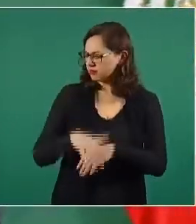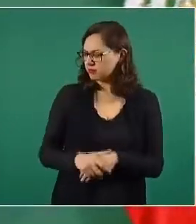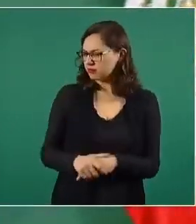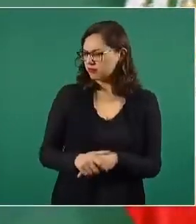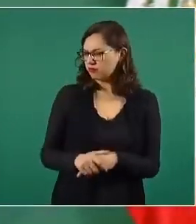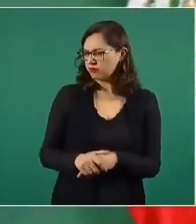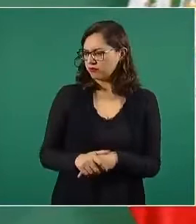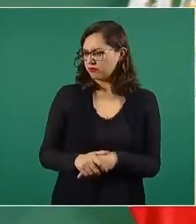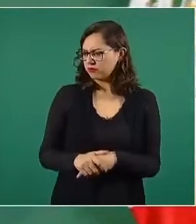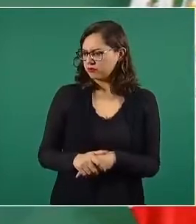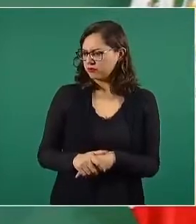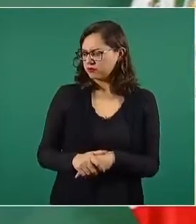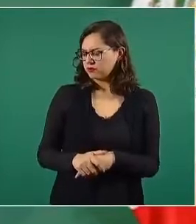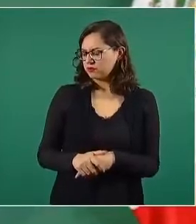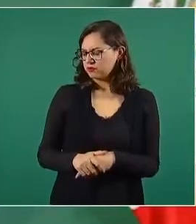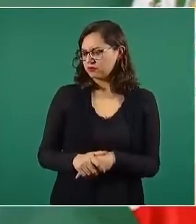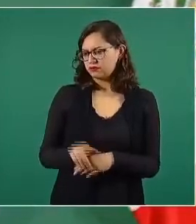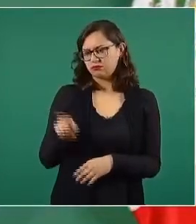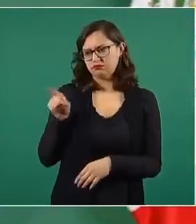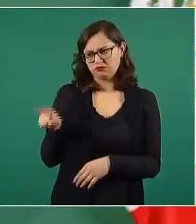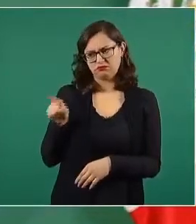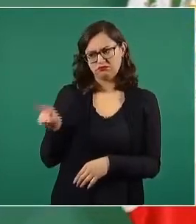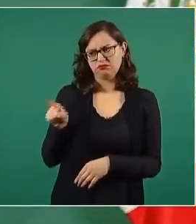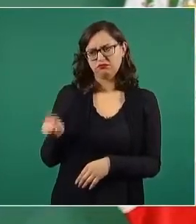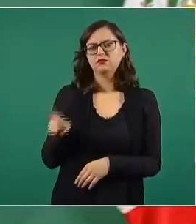¿Por qué no